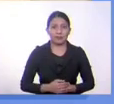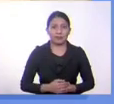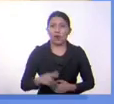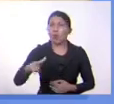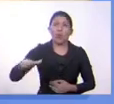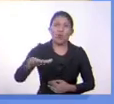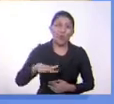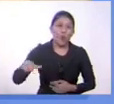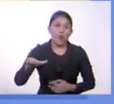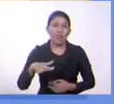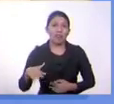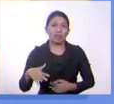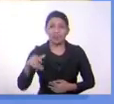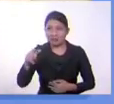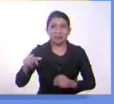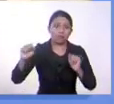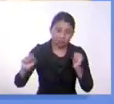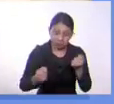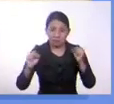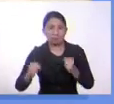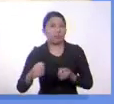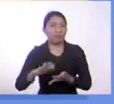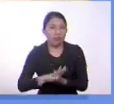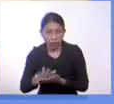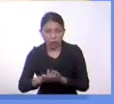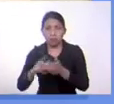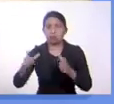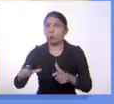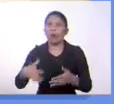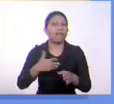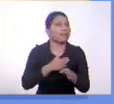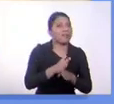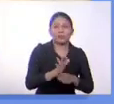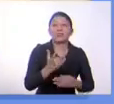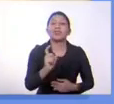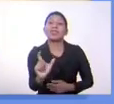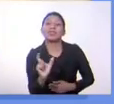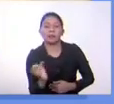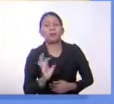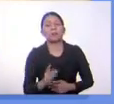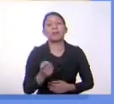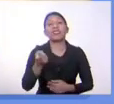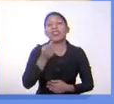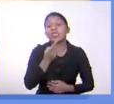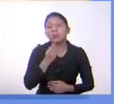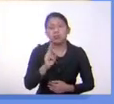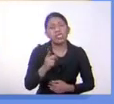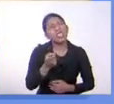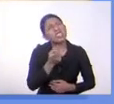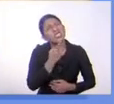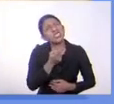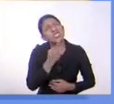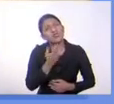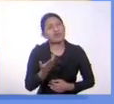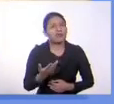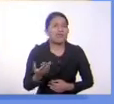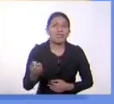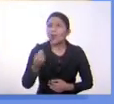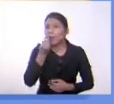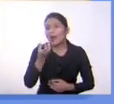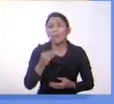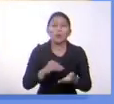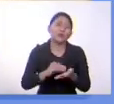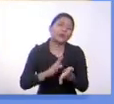lugares como estos o en trabajos como estos. La nostalgia juega un papel fundamental en nuestra vida. Queremos comer pupusas,